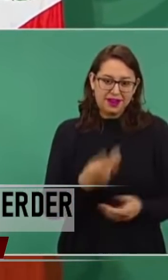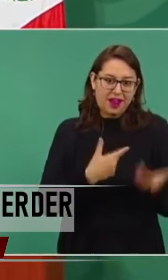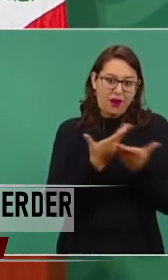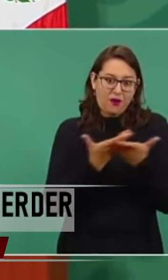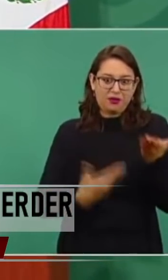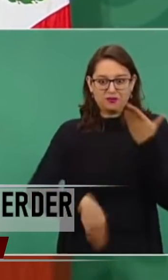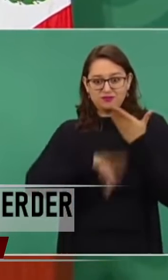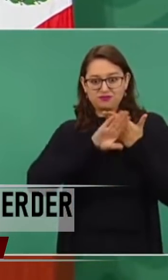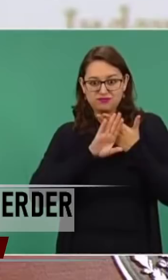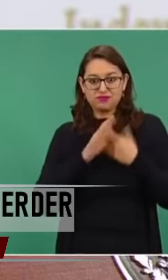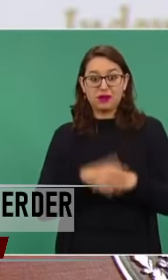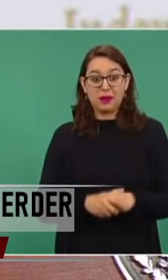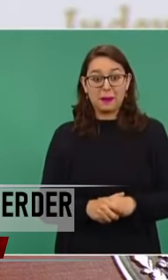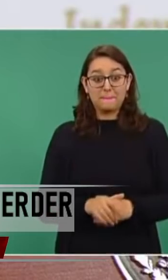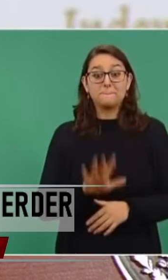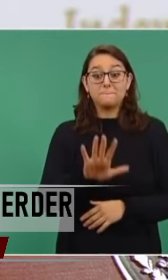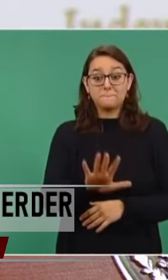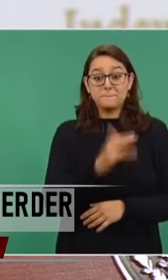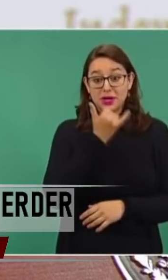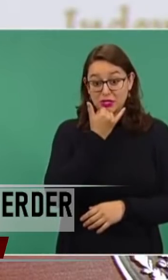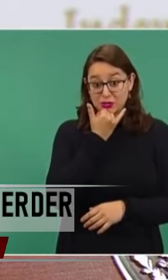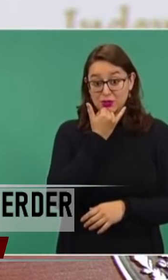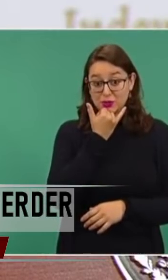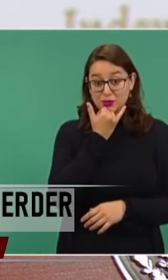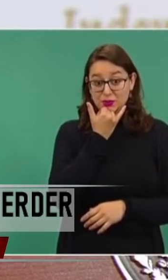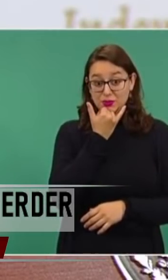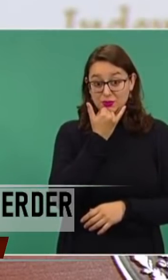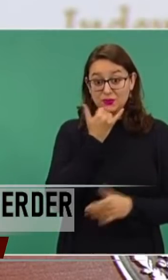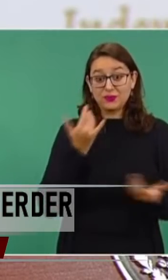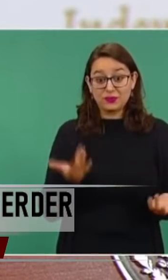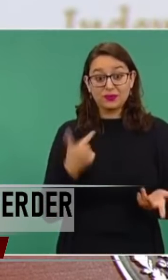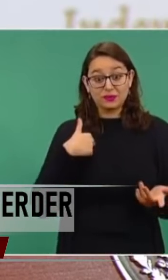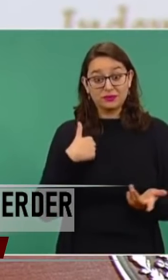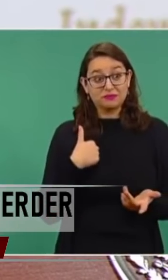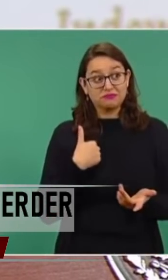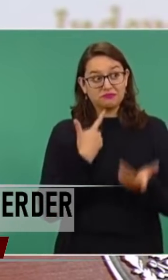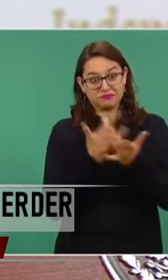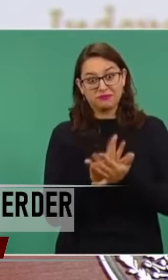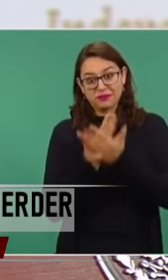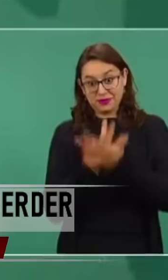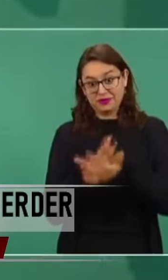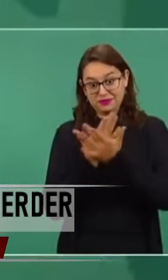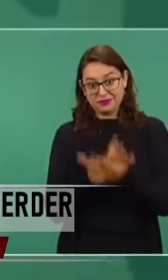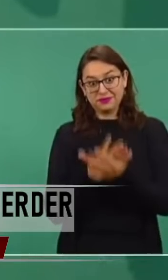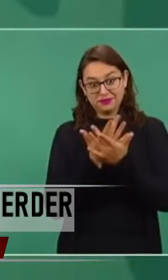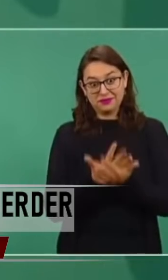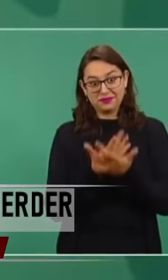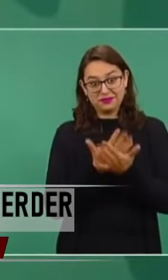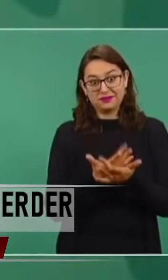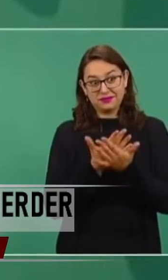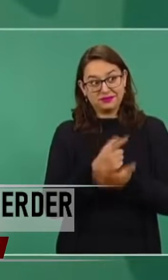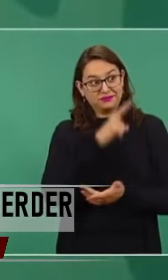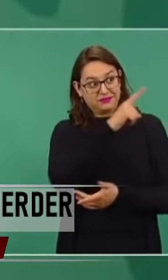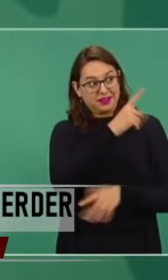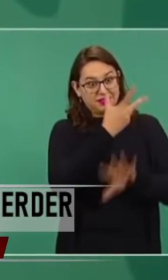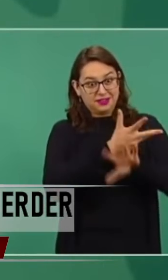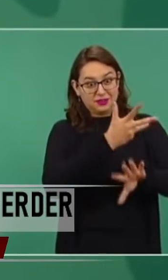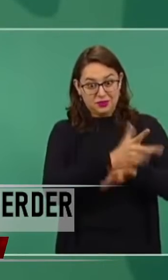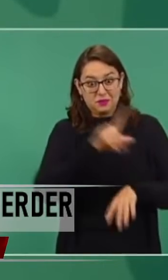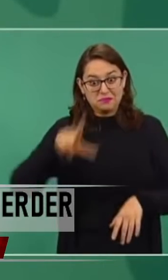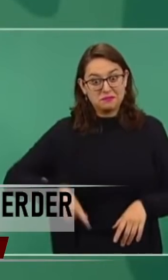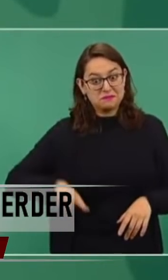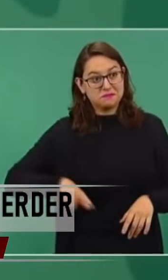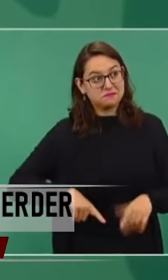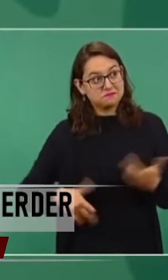y que por cierto todavía estoy esperando que el gobierno de Estados Unidos